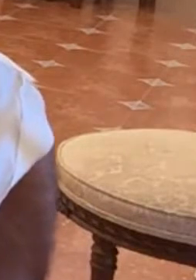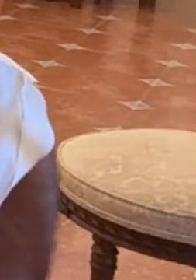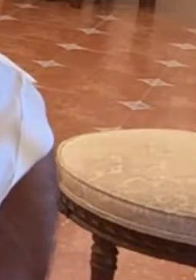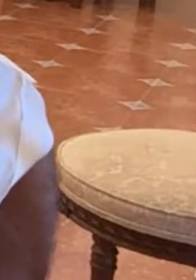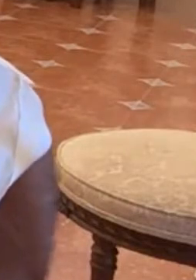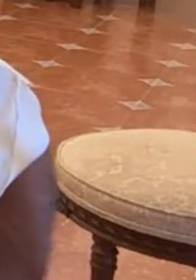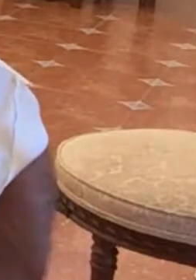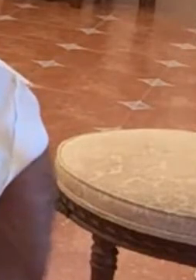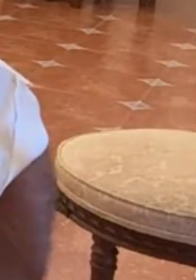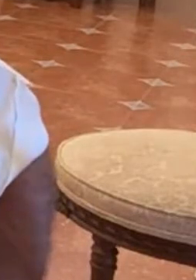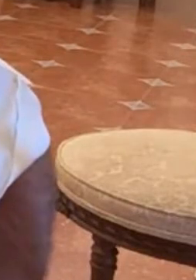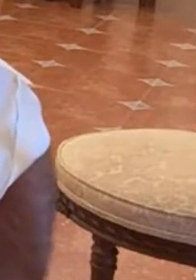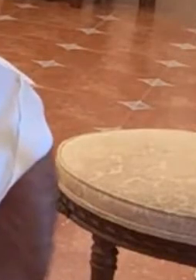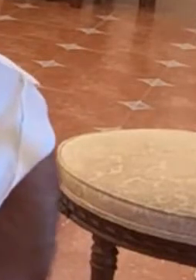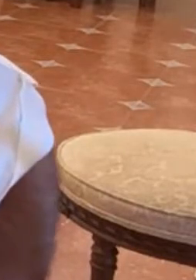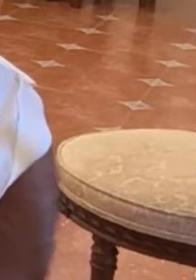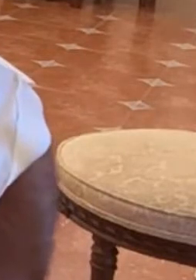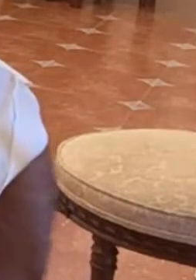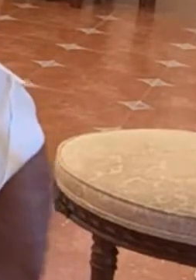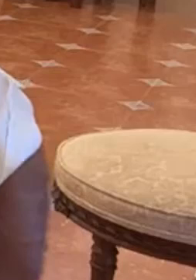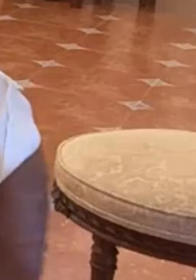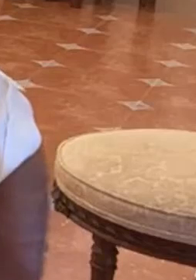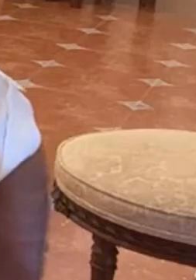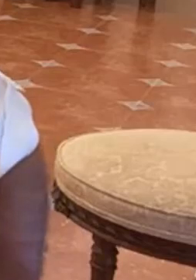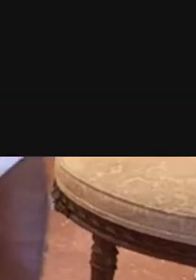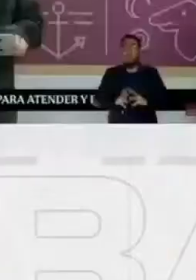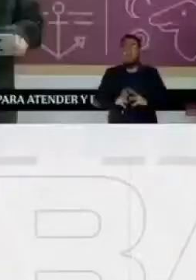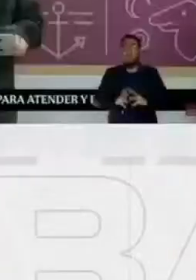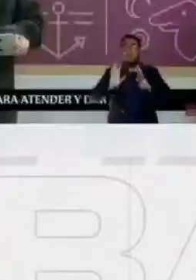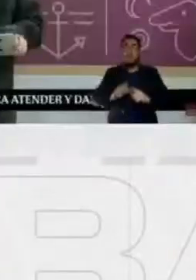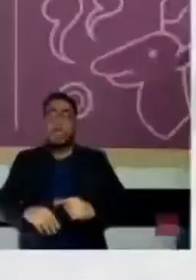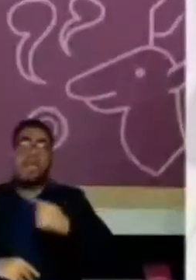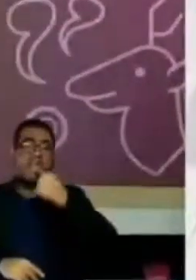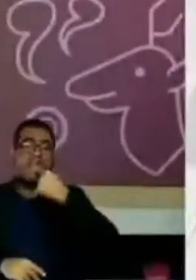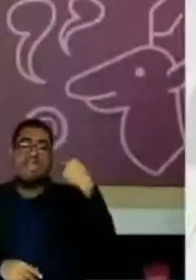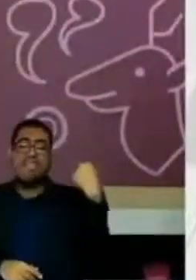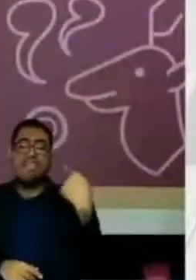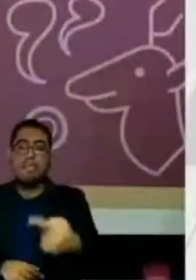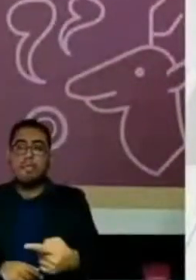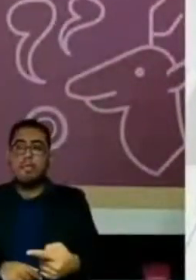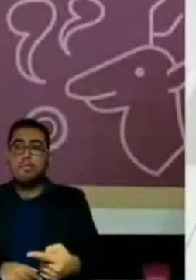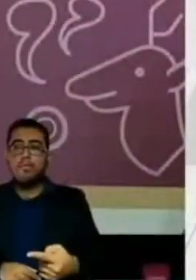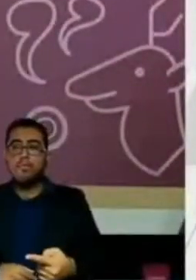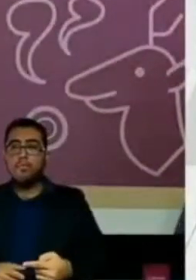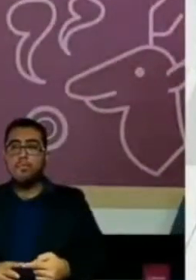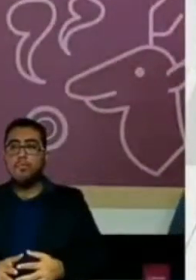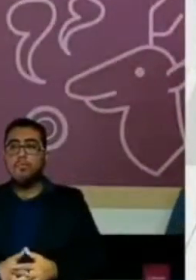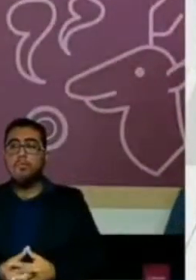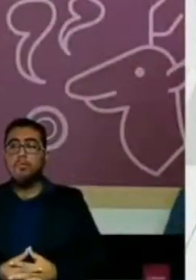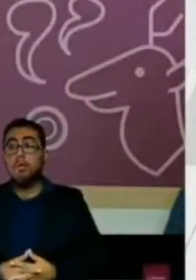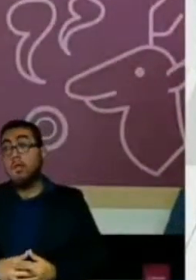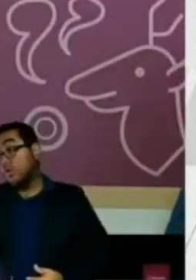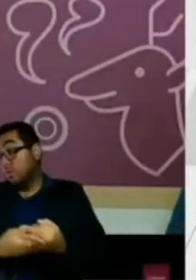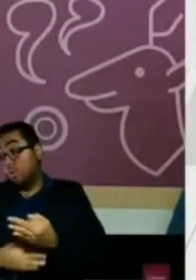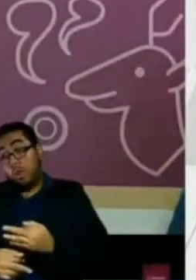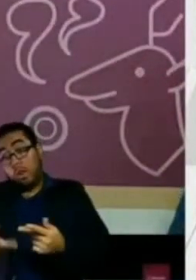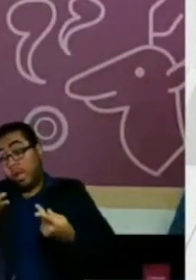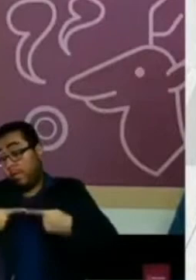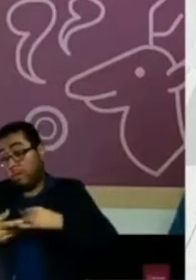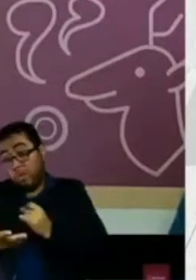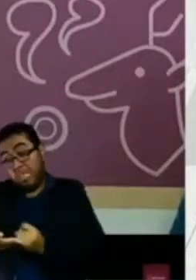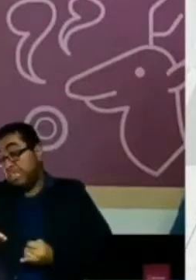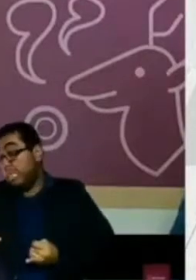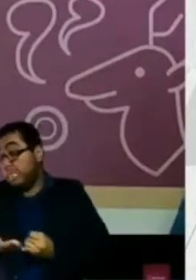mucho del teje y maneje. ¿Y qué dice el gobernador de Sinaloa, Rubén Rocha